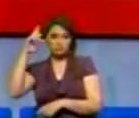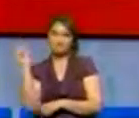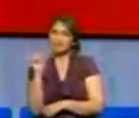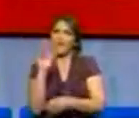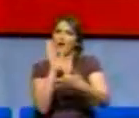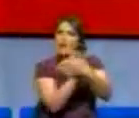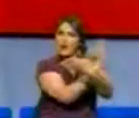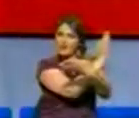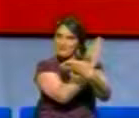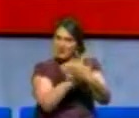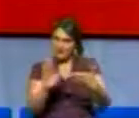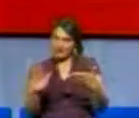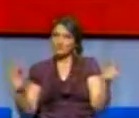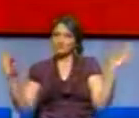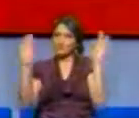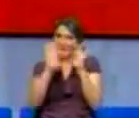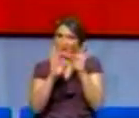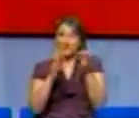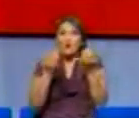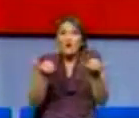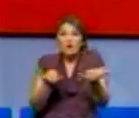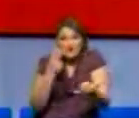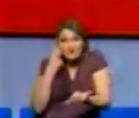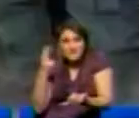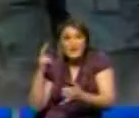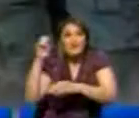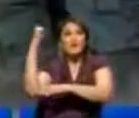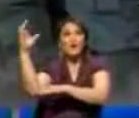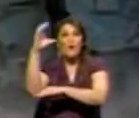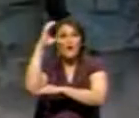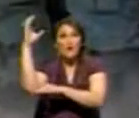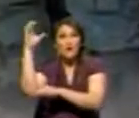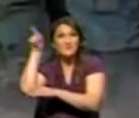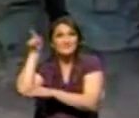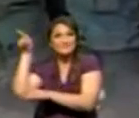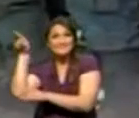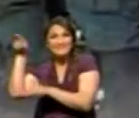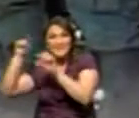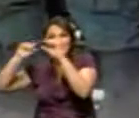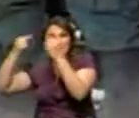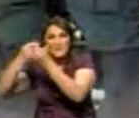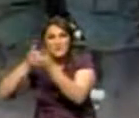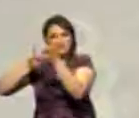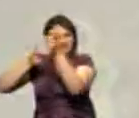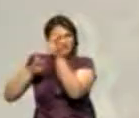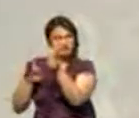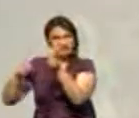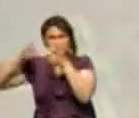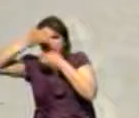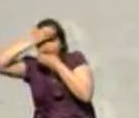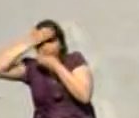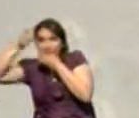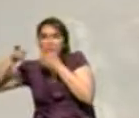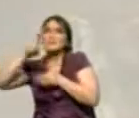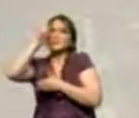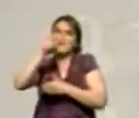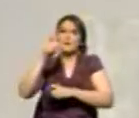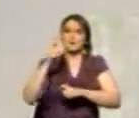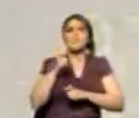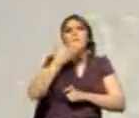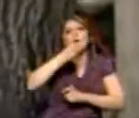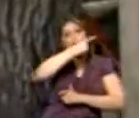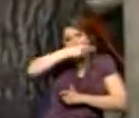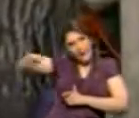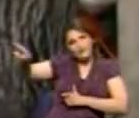hacer trabajo como los que ahora obliga a la situación en la frontera. Se refiere al anuncio de las FARC de retomar las armas. Y dentro de la lucha contra la delincuencia,